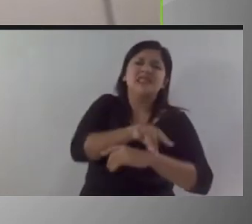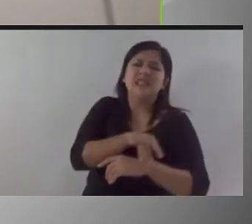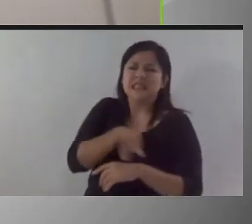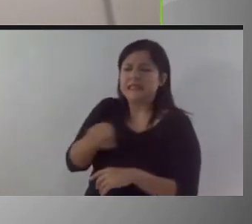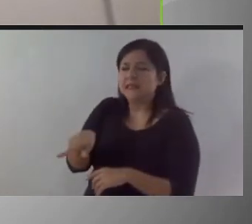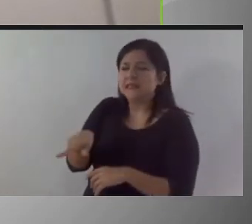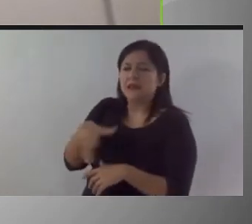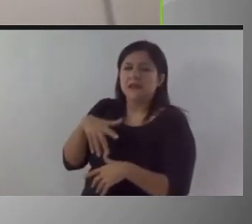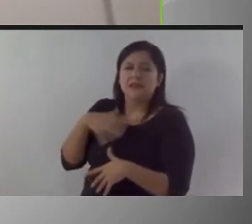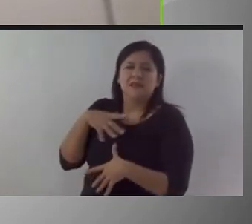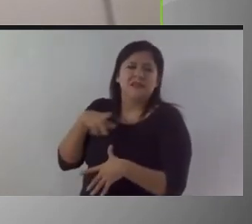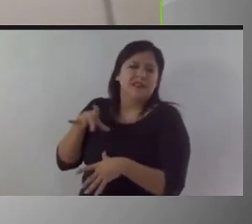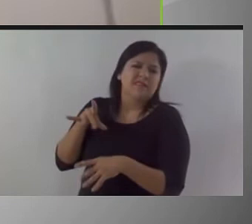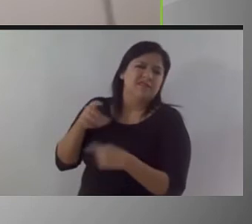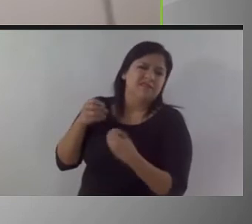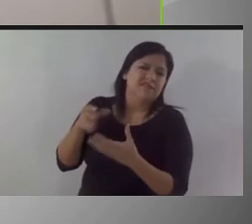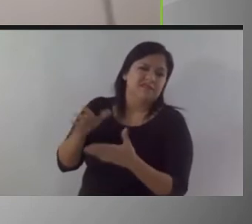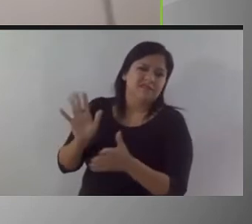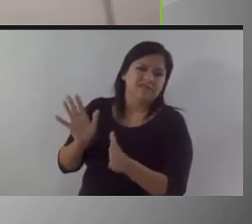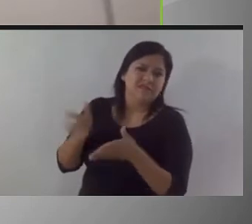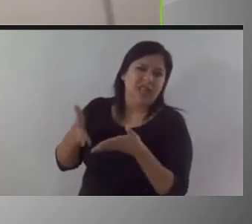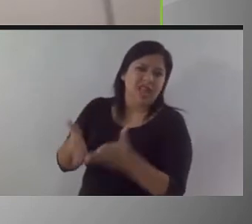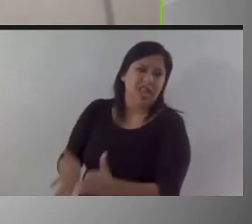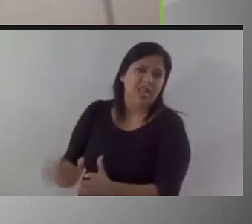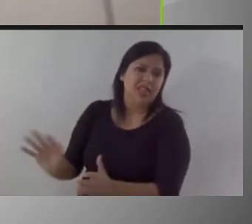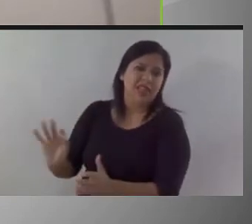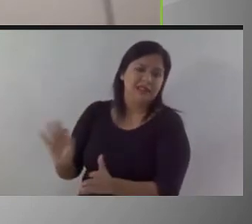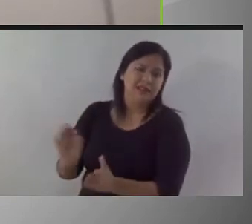nazcan. Es decir,